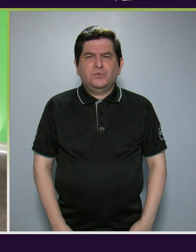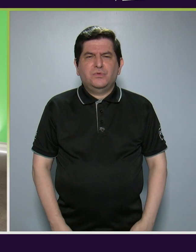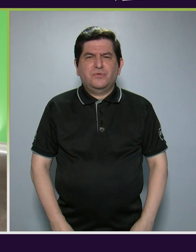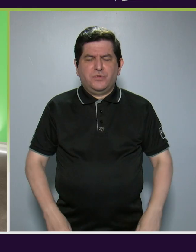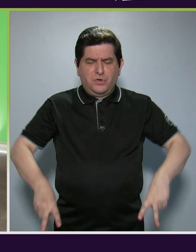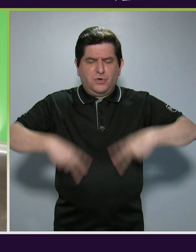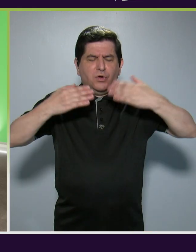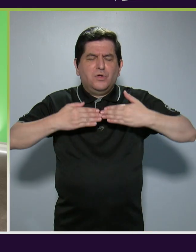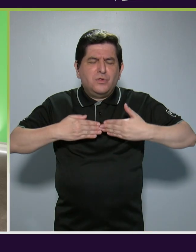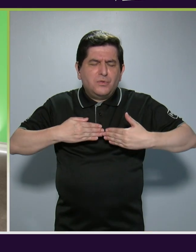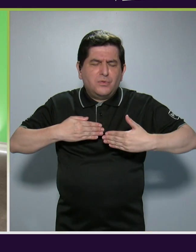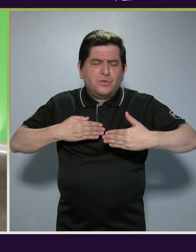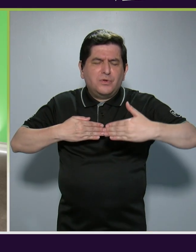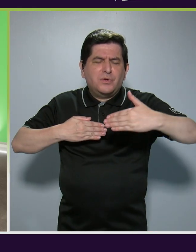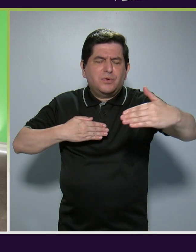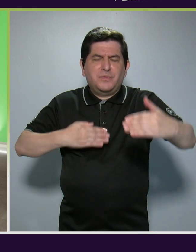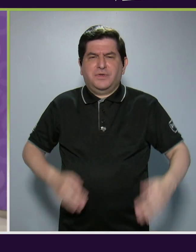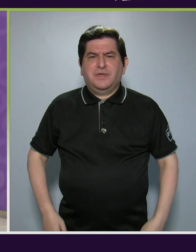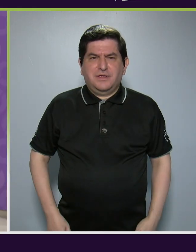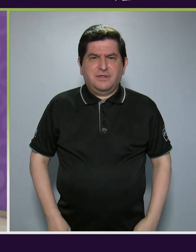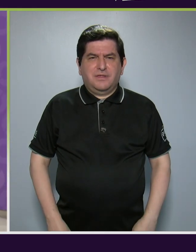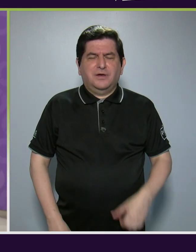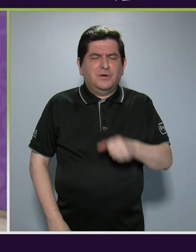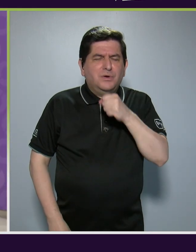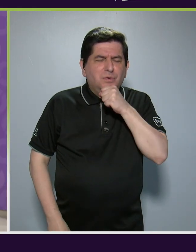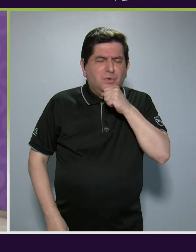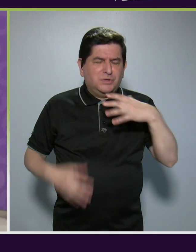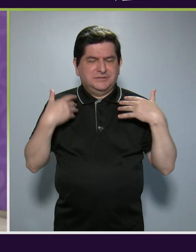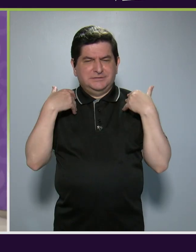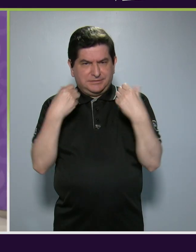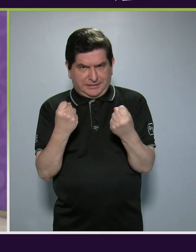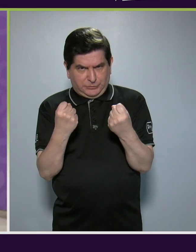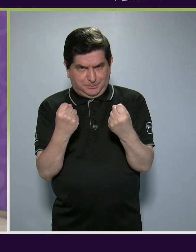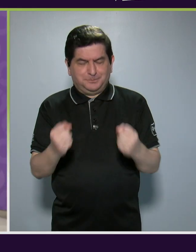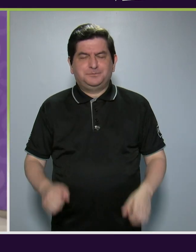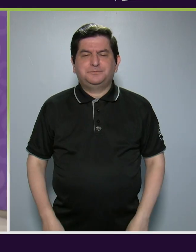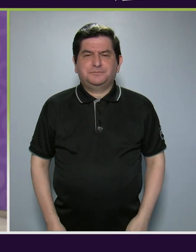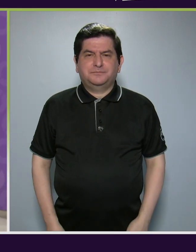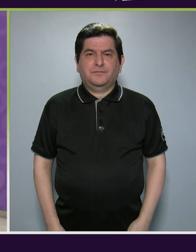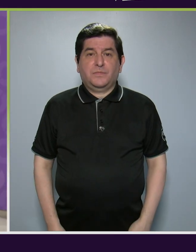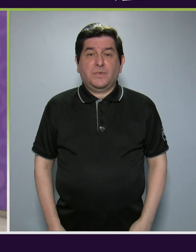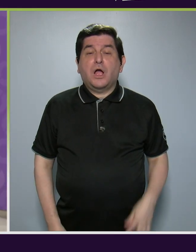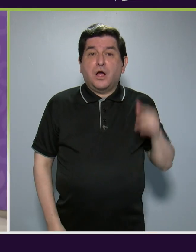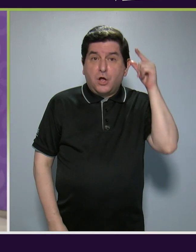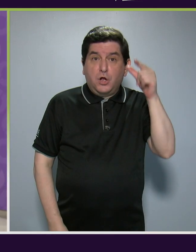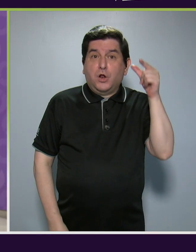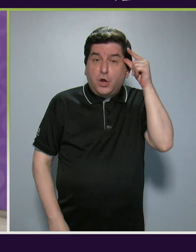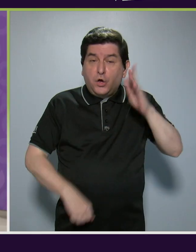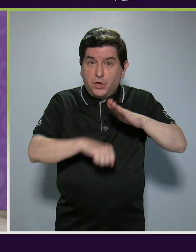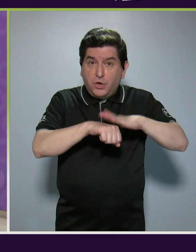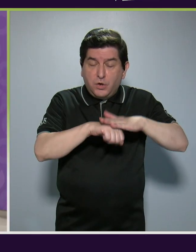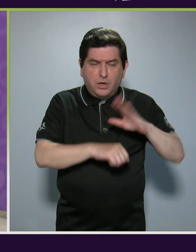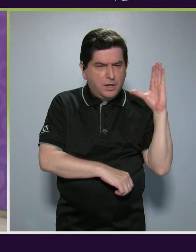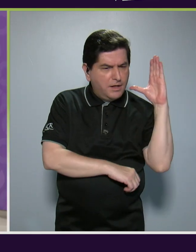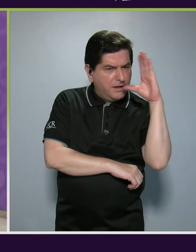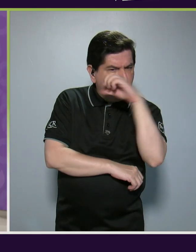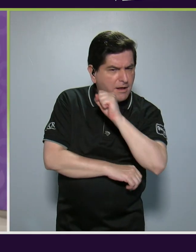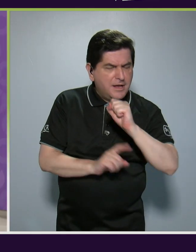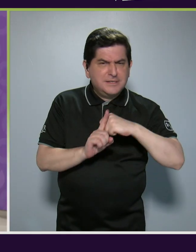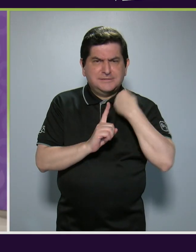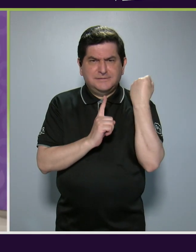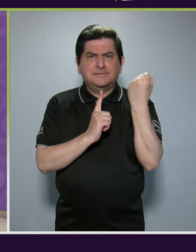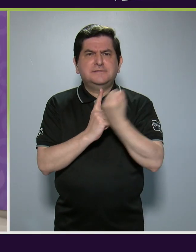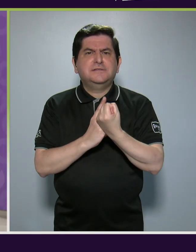Estudio Longitudinal de Envejecimiento Saludable. Y ahí, obviamente, nos permite reconocer algunos